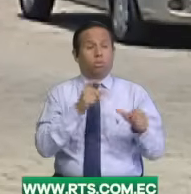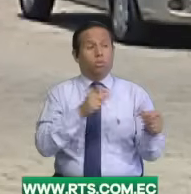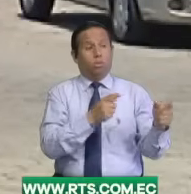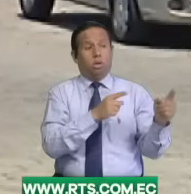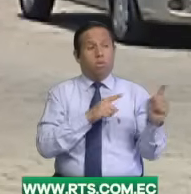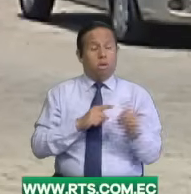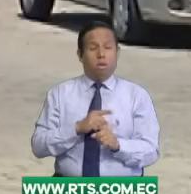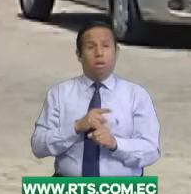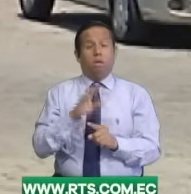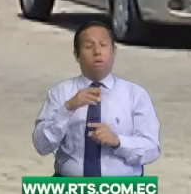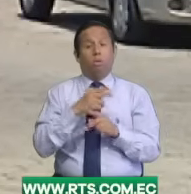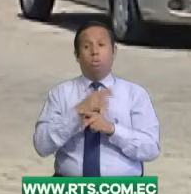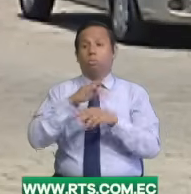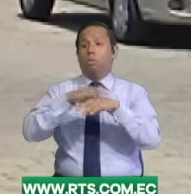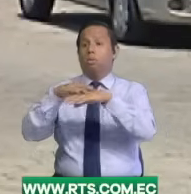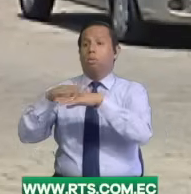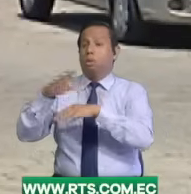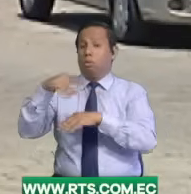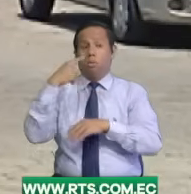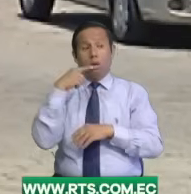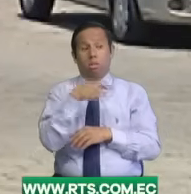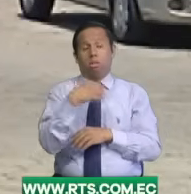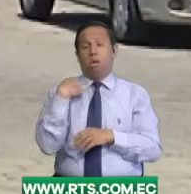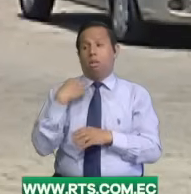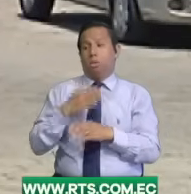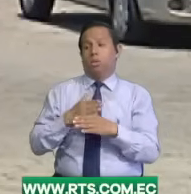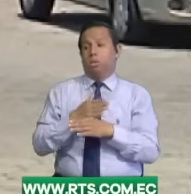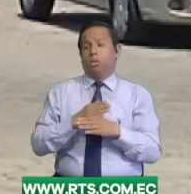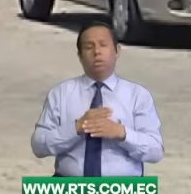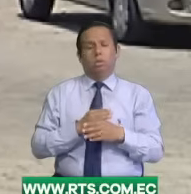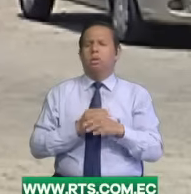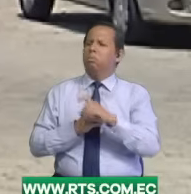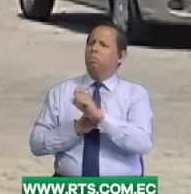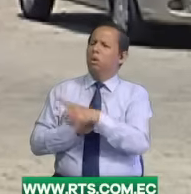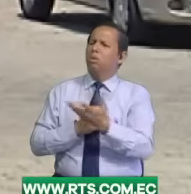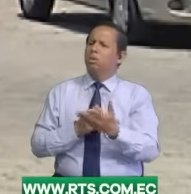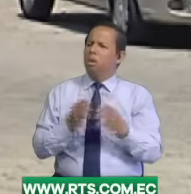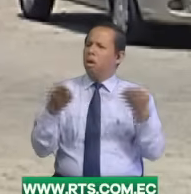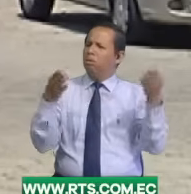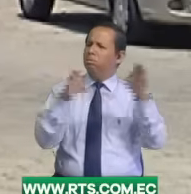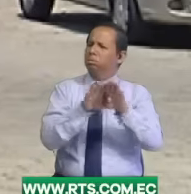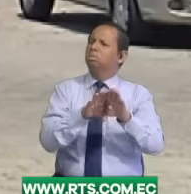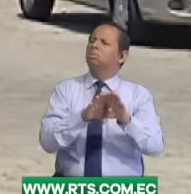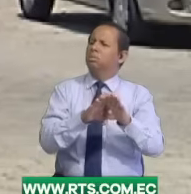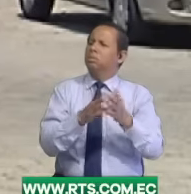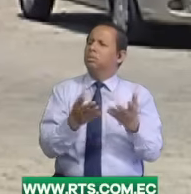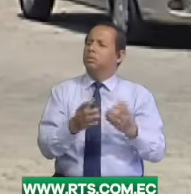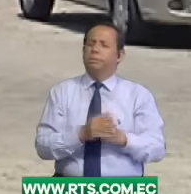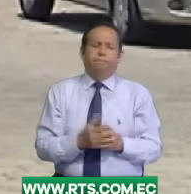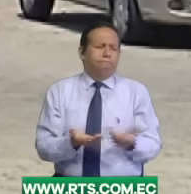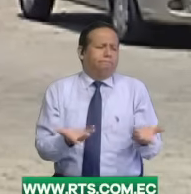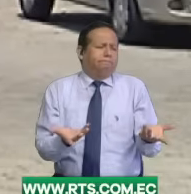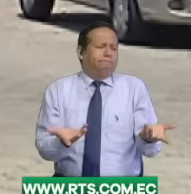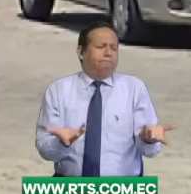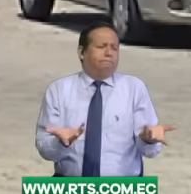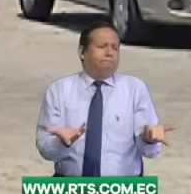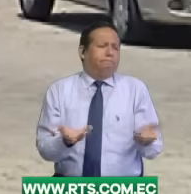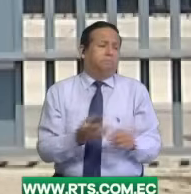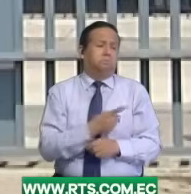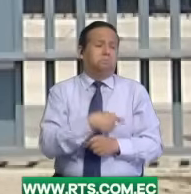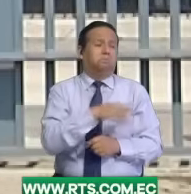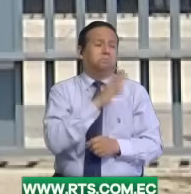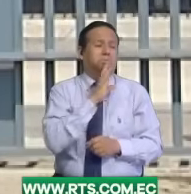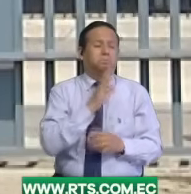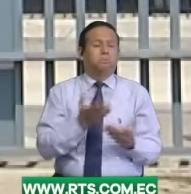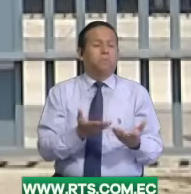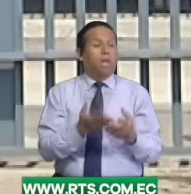vecinos, cuidado, mire y anda con cuchillos. ¿Pero de qué sirven los portones? Le digo la verdad, ahorita está sirviendo más para hacerle la cosa más fácil a ellos, porque